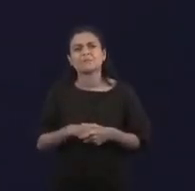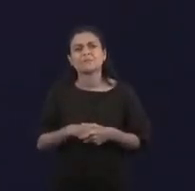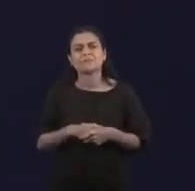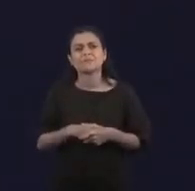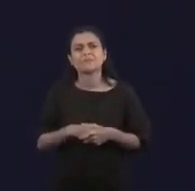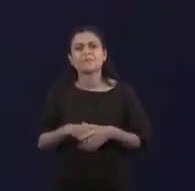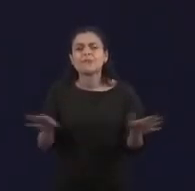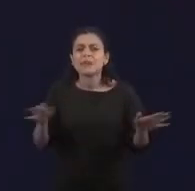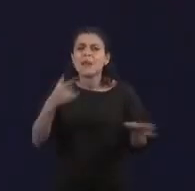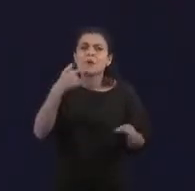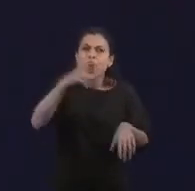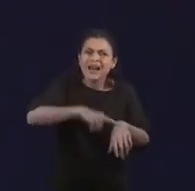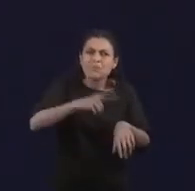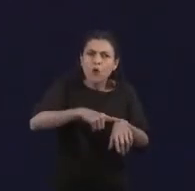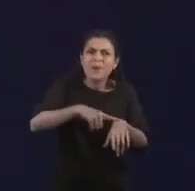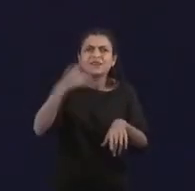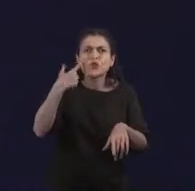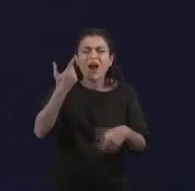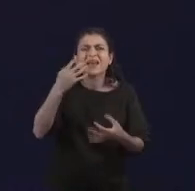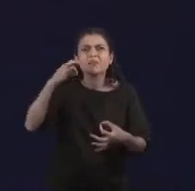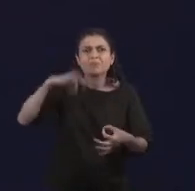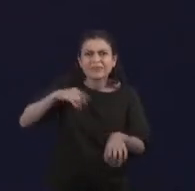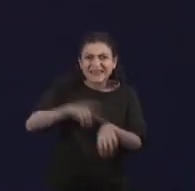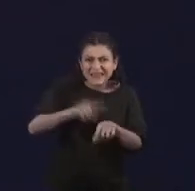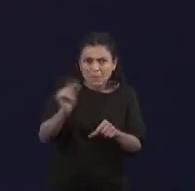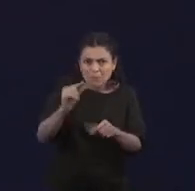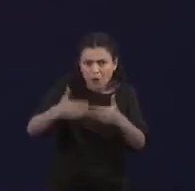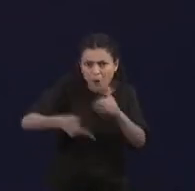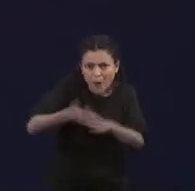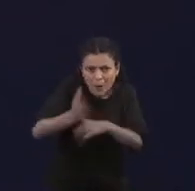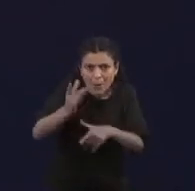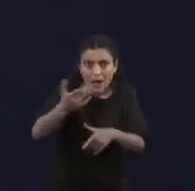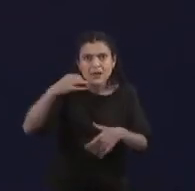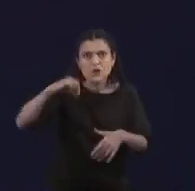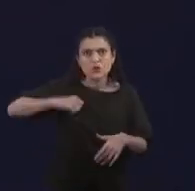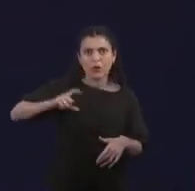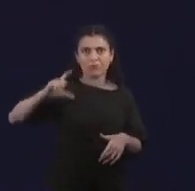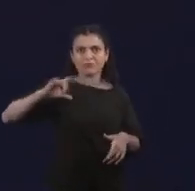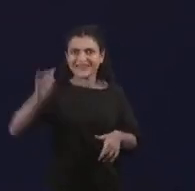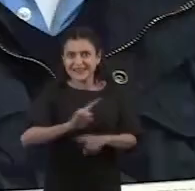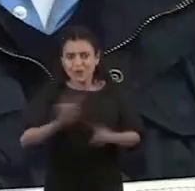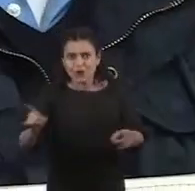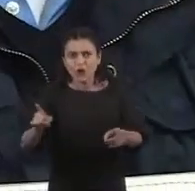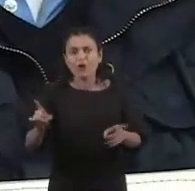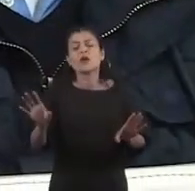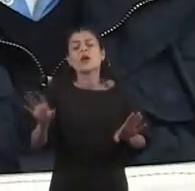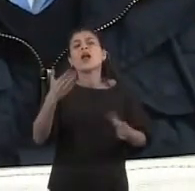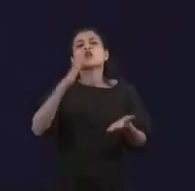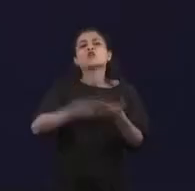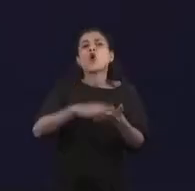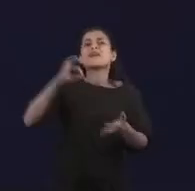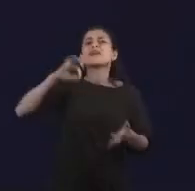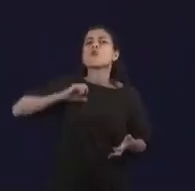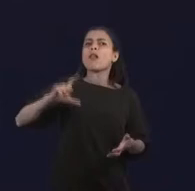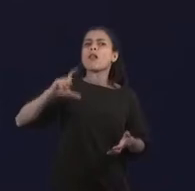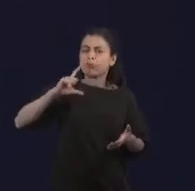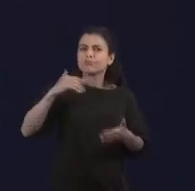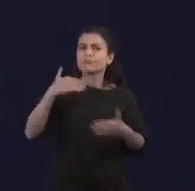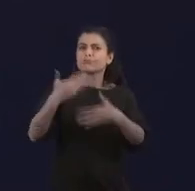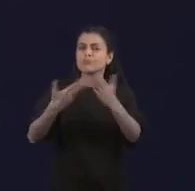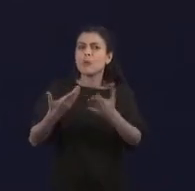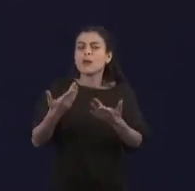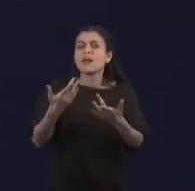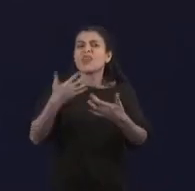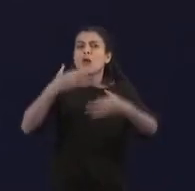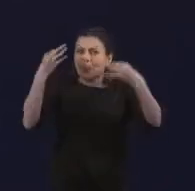ven una mejora real del salario en el corto plazo. Habida cuenta, las inversiones siempre son a largo plazo. La mejora del salario en términos reales y